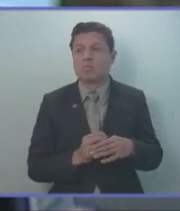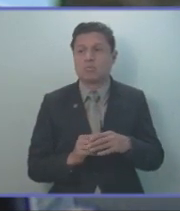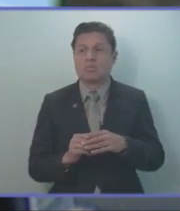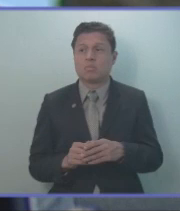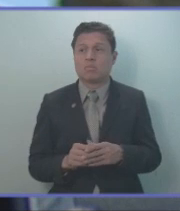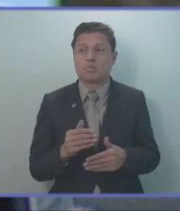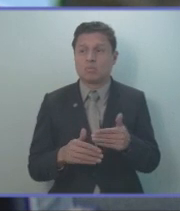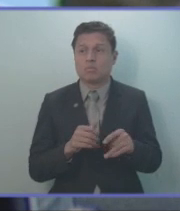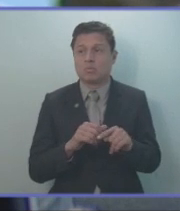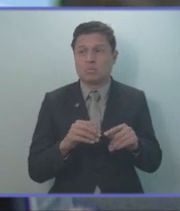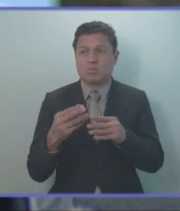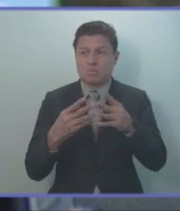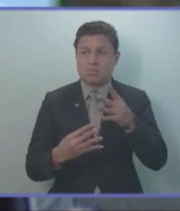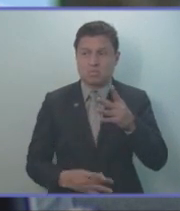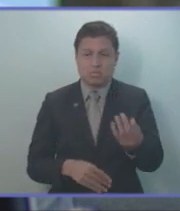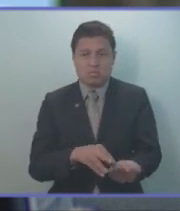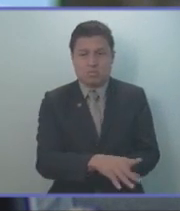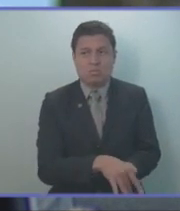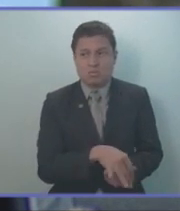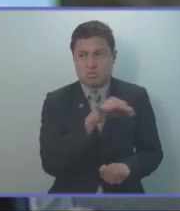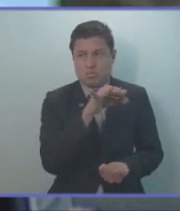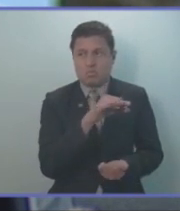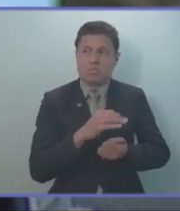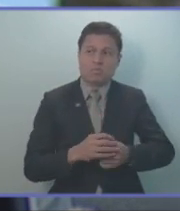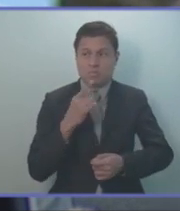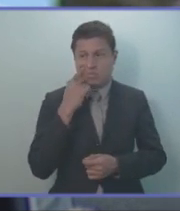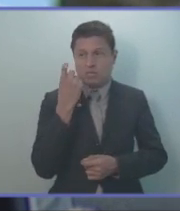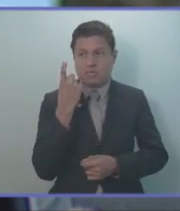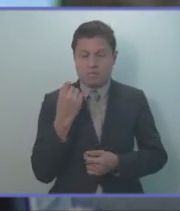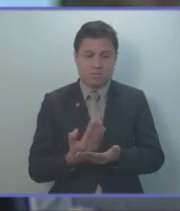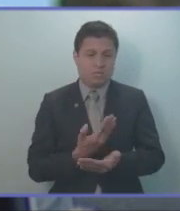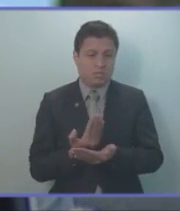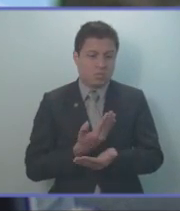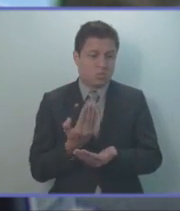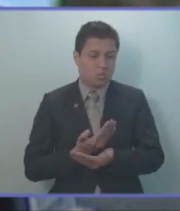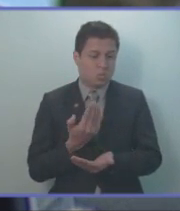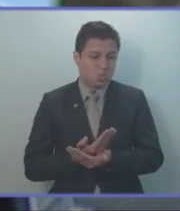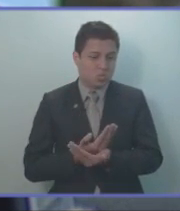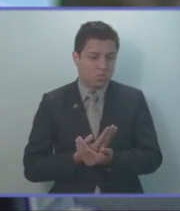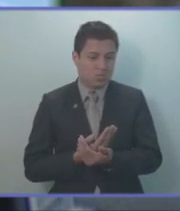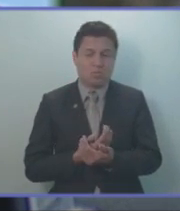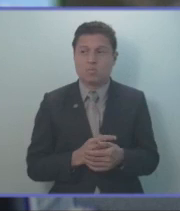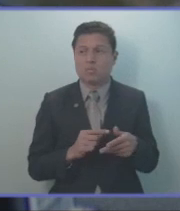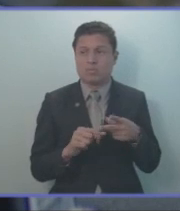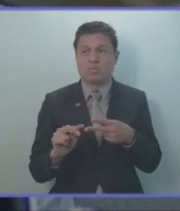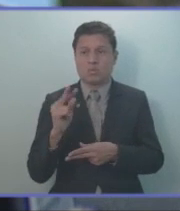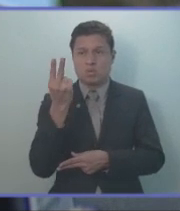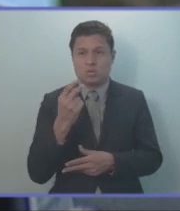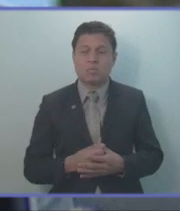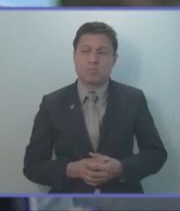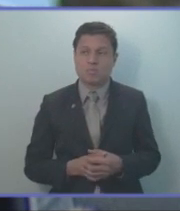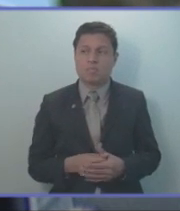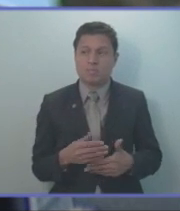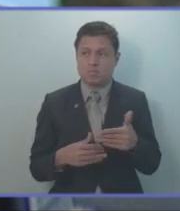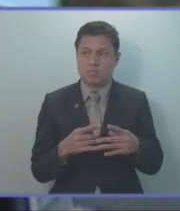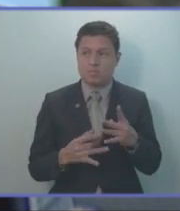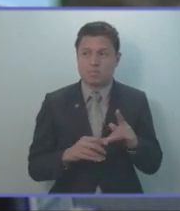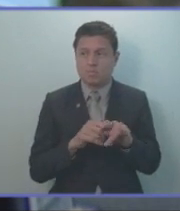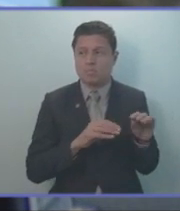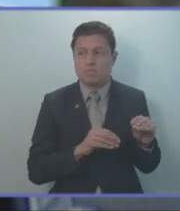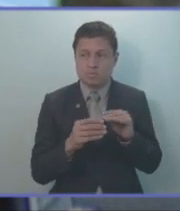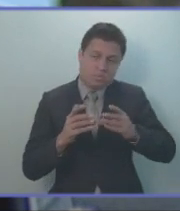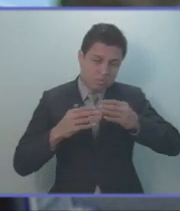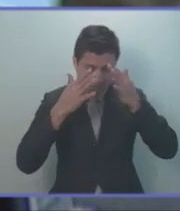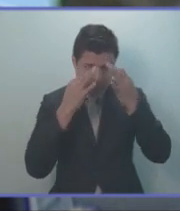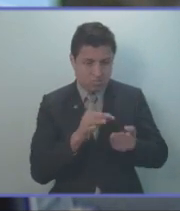los actos del listado de expedientes pendientes de estudio. Romano 2. A efecto jurídico del